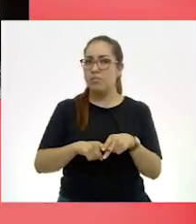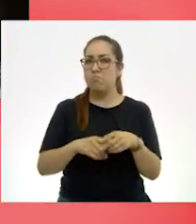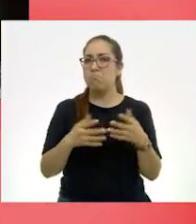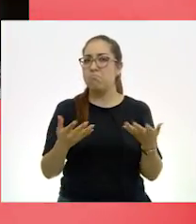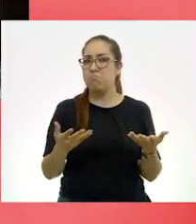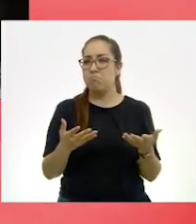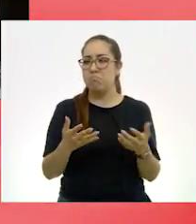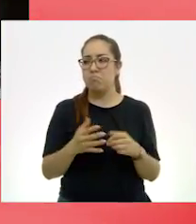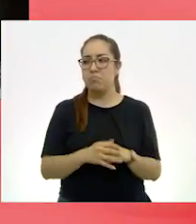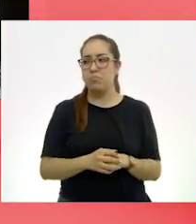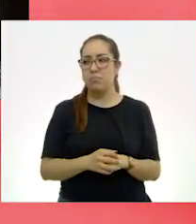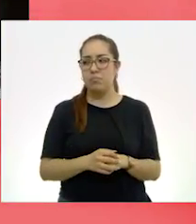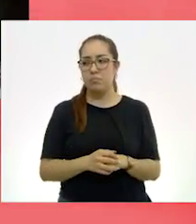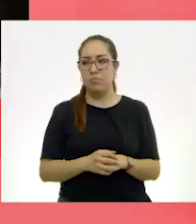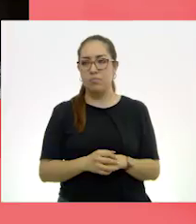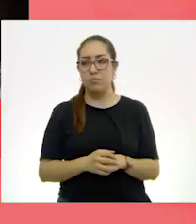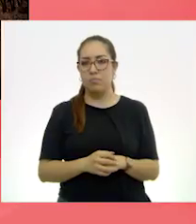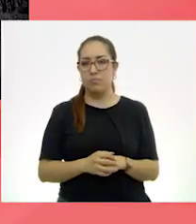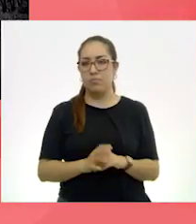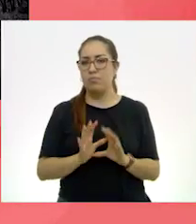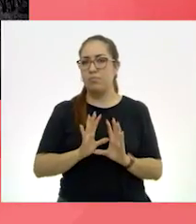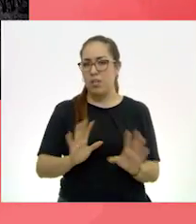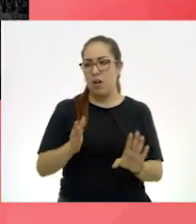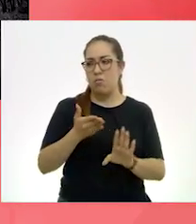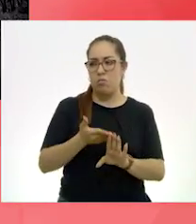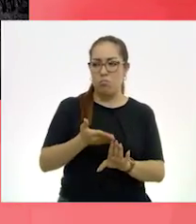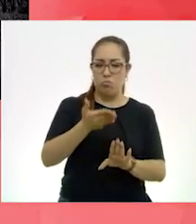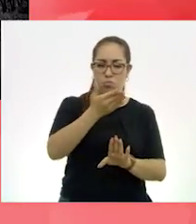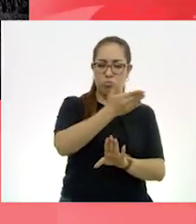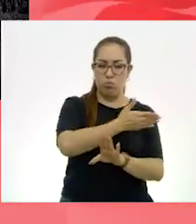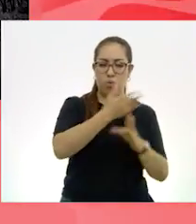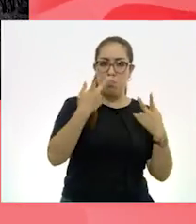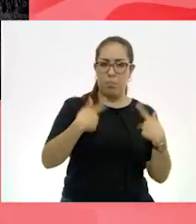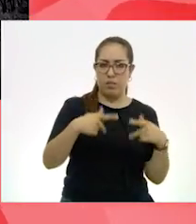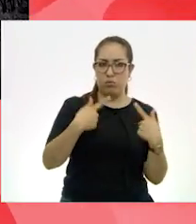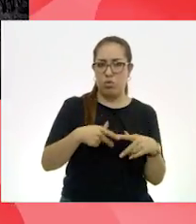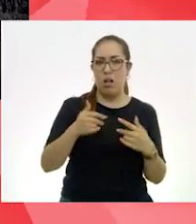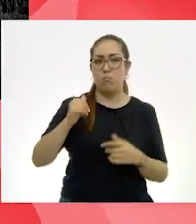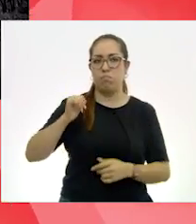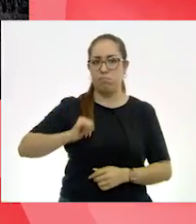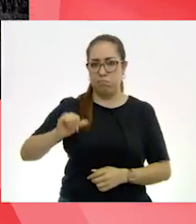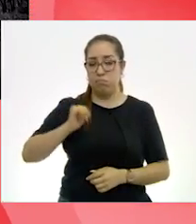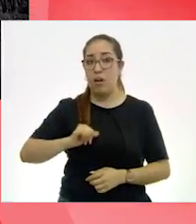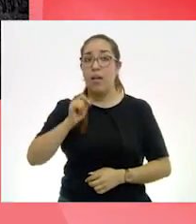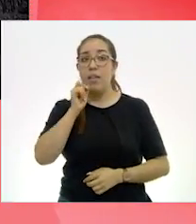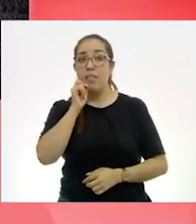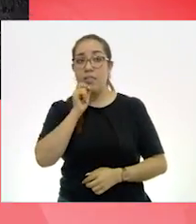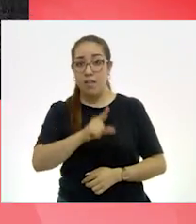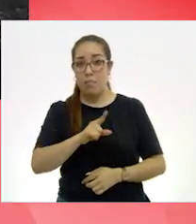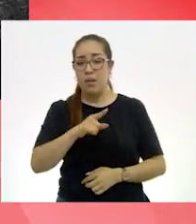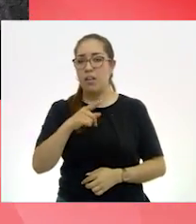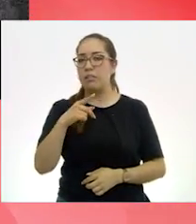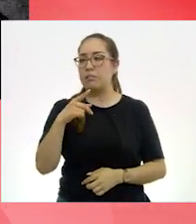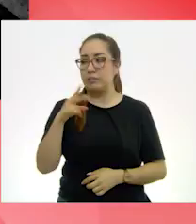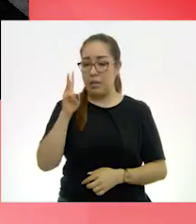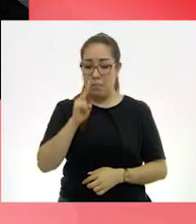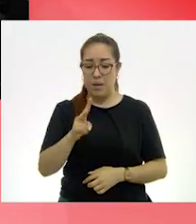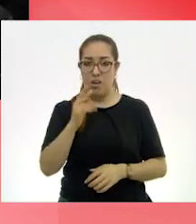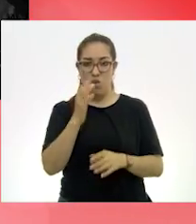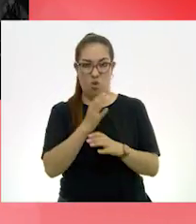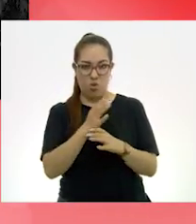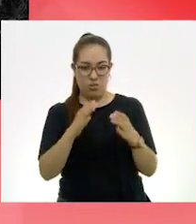de amante de sus ancestros, pero también vivió de cerca las injusticias de los